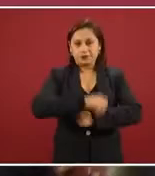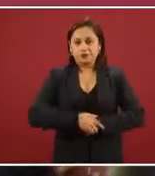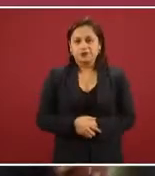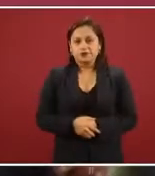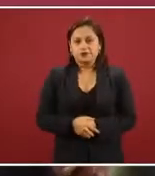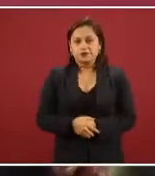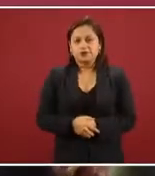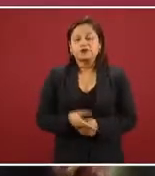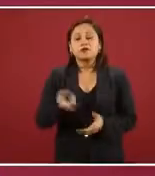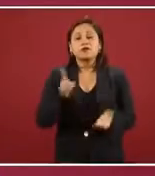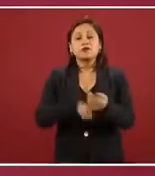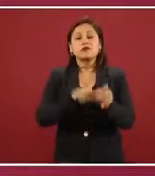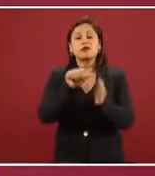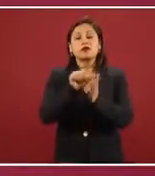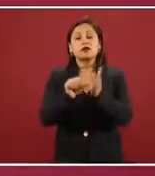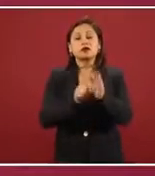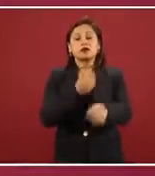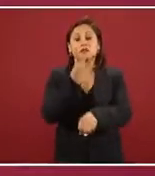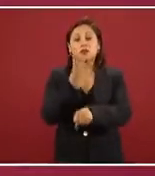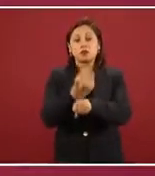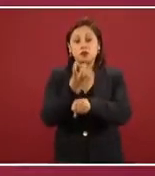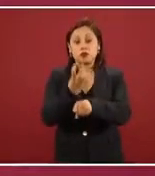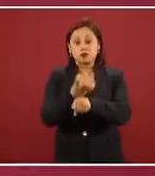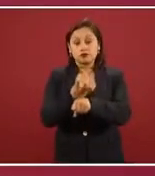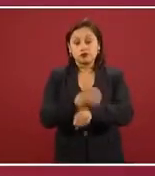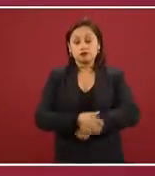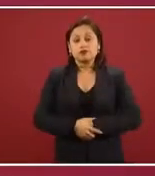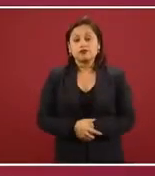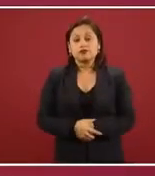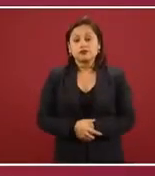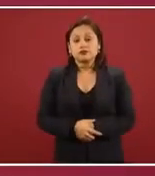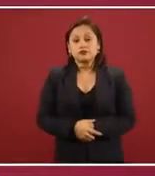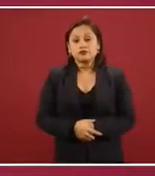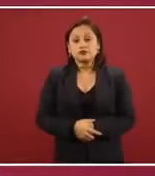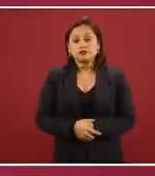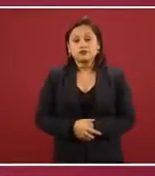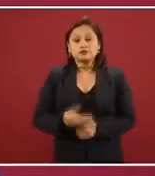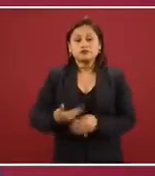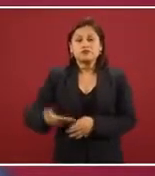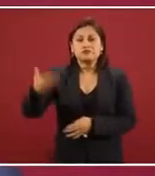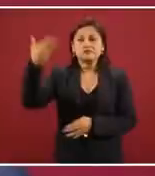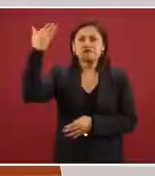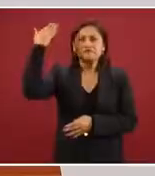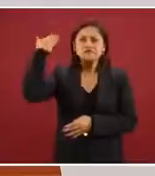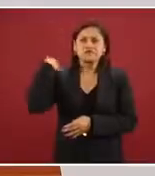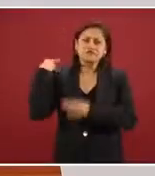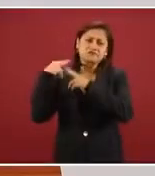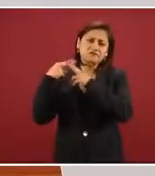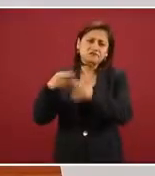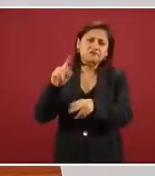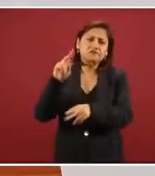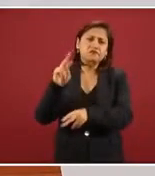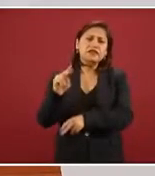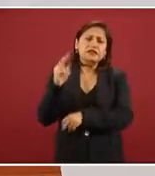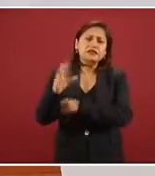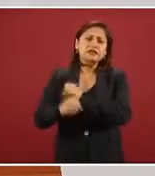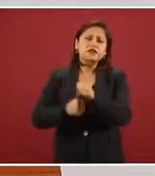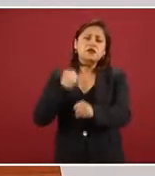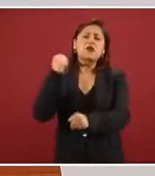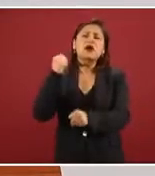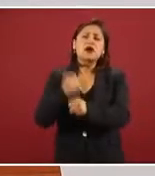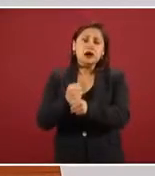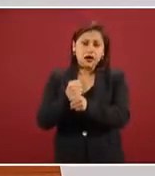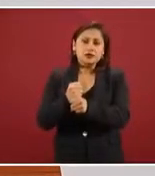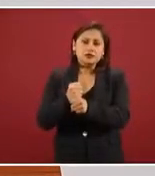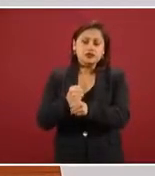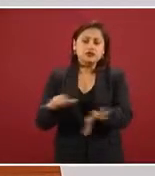en su artículo cuarto desde hace 25 años se hizo esa